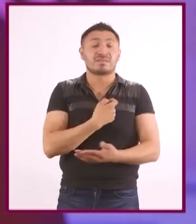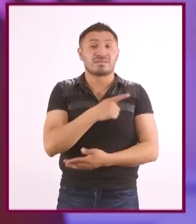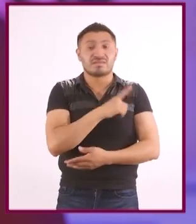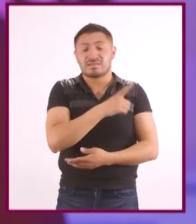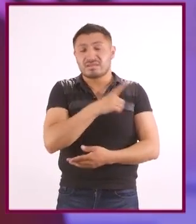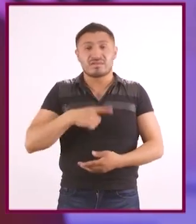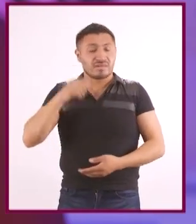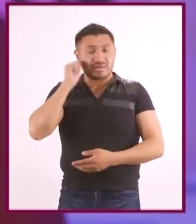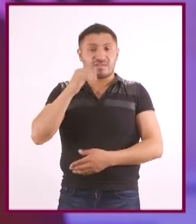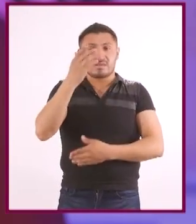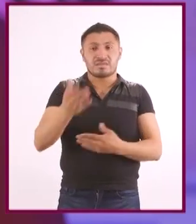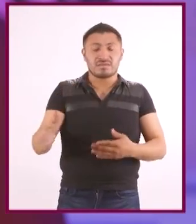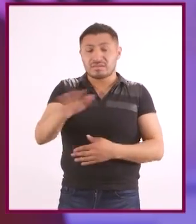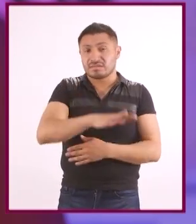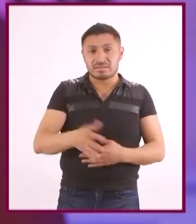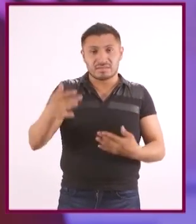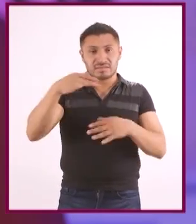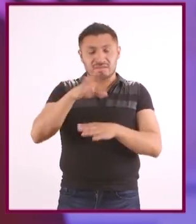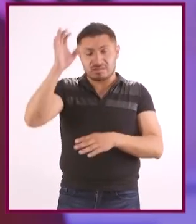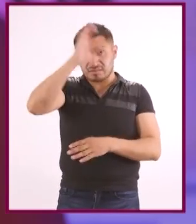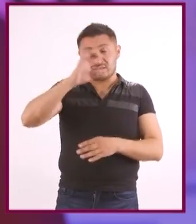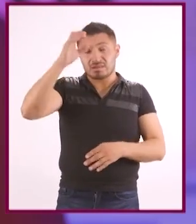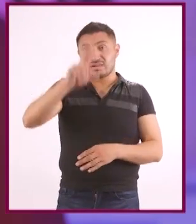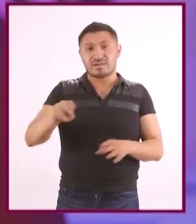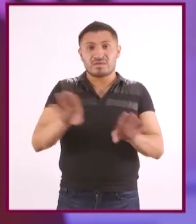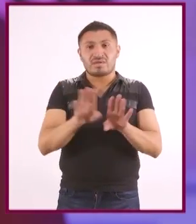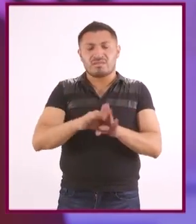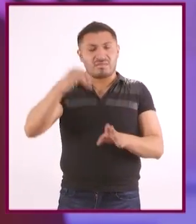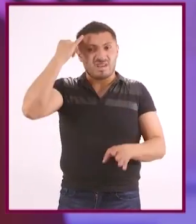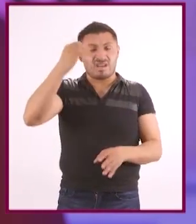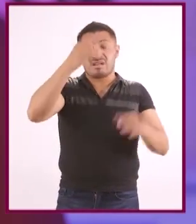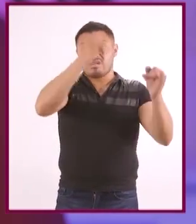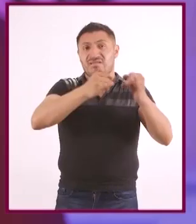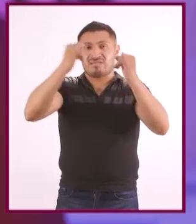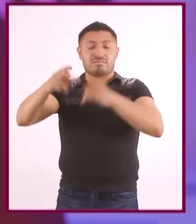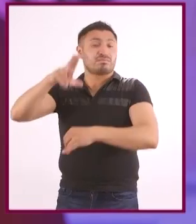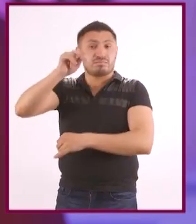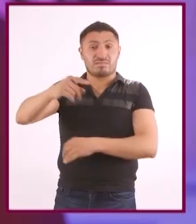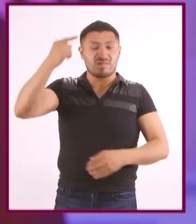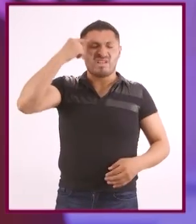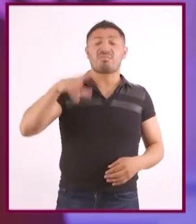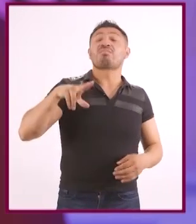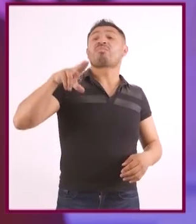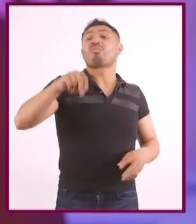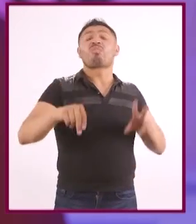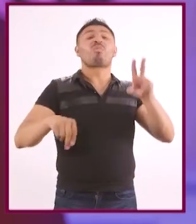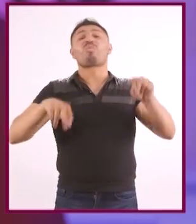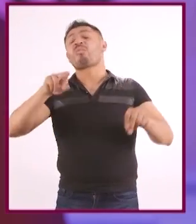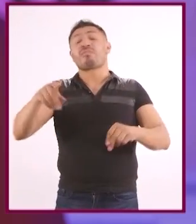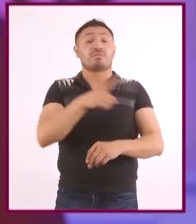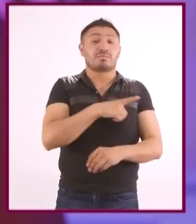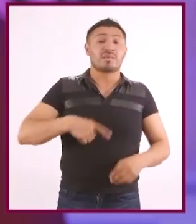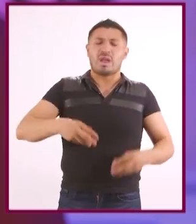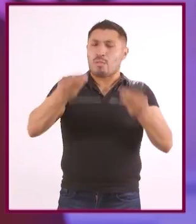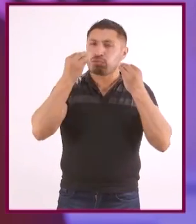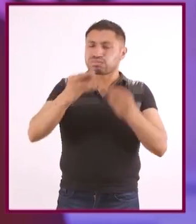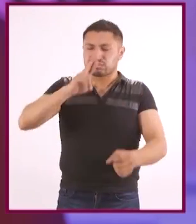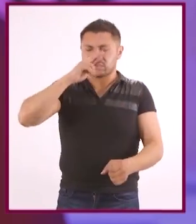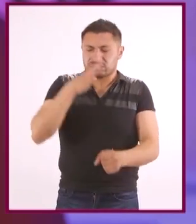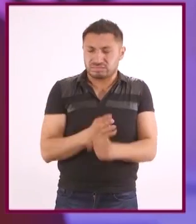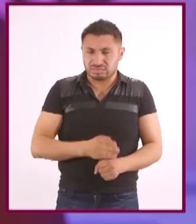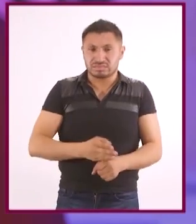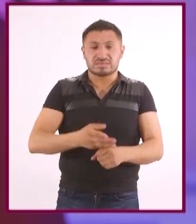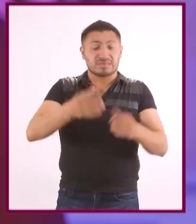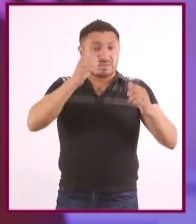ser brindados siempre bajo criterios científicos y no conforme a creencias personales. La objeción de conciencia debe ejercerse con mucha responsabilidad